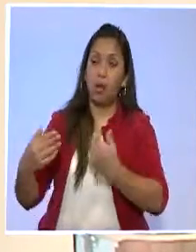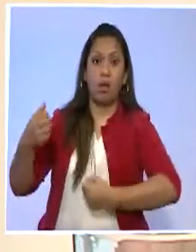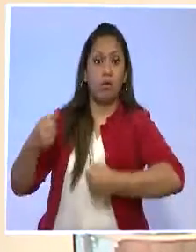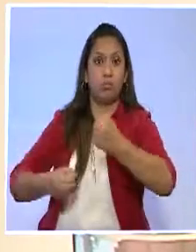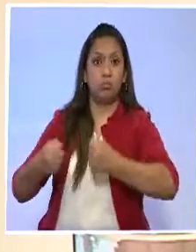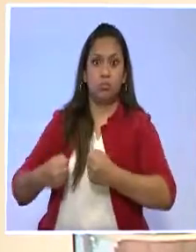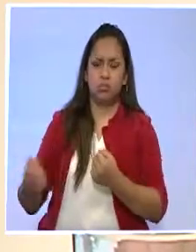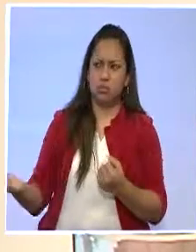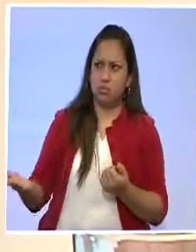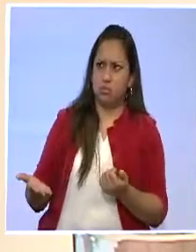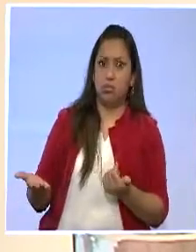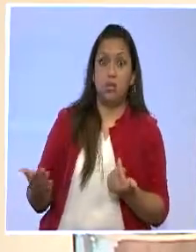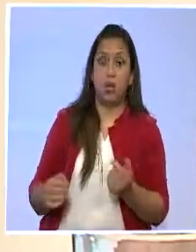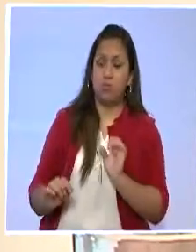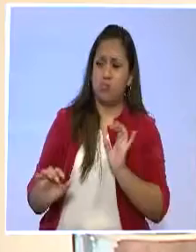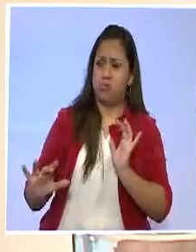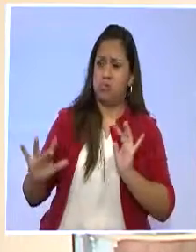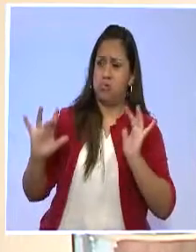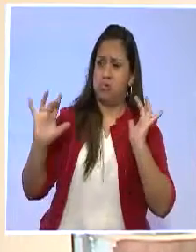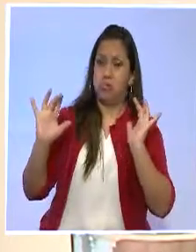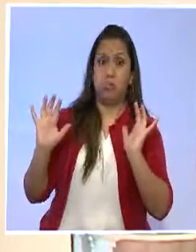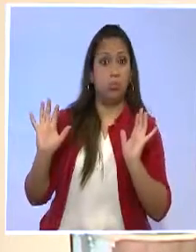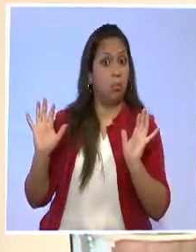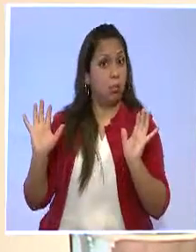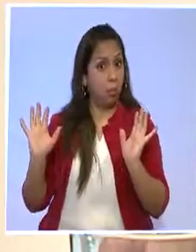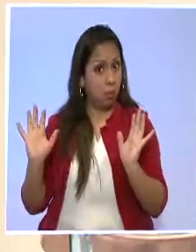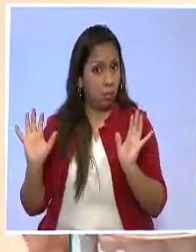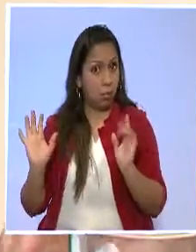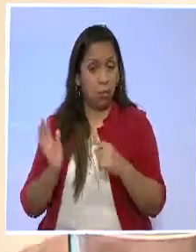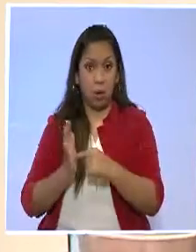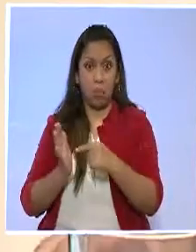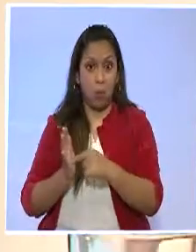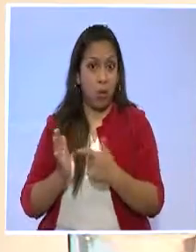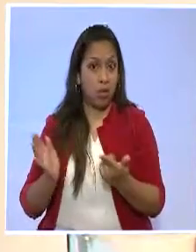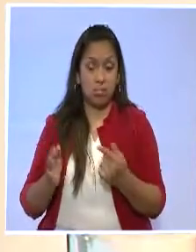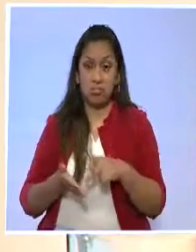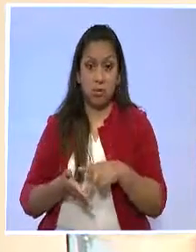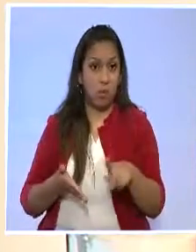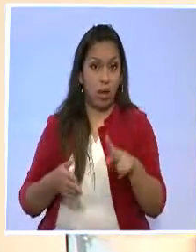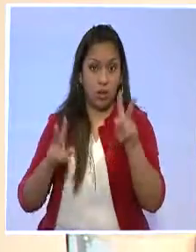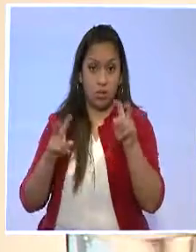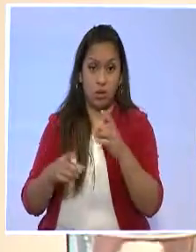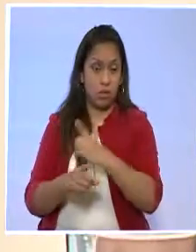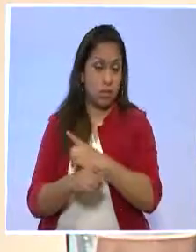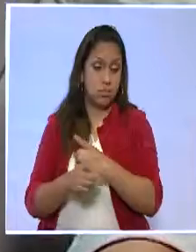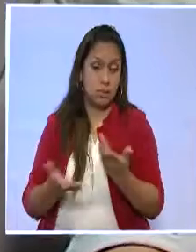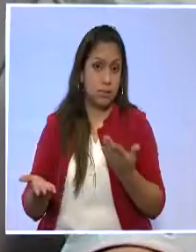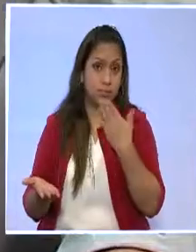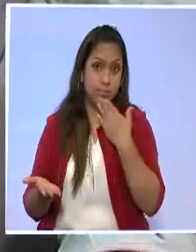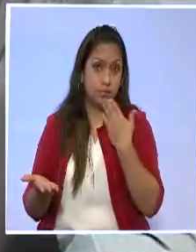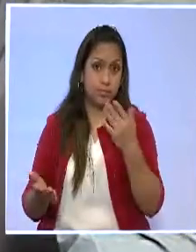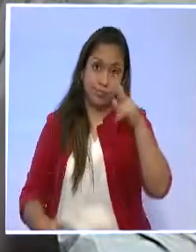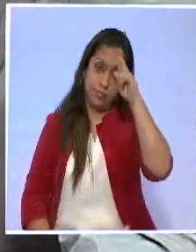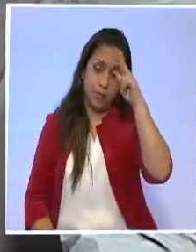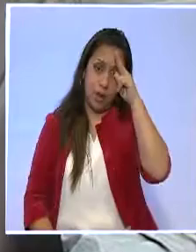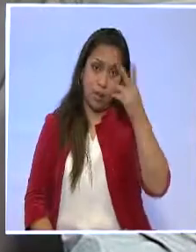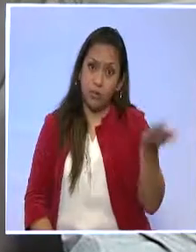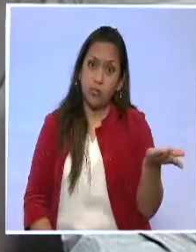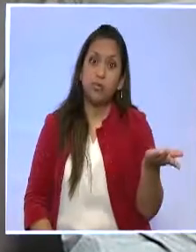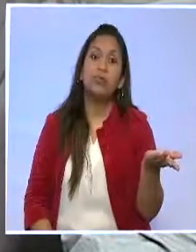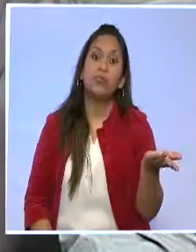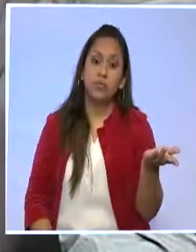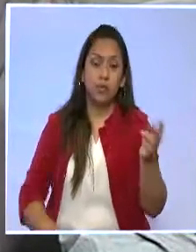vehículos de lujo importados con excepción de impuestos basándose en temas muy bien las ideas y porque son vehículos denominados